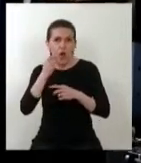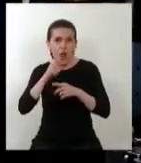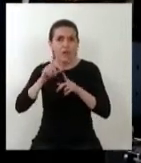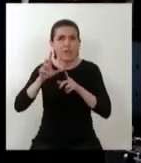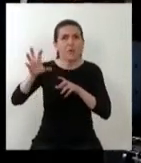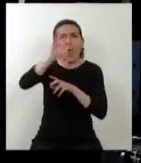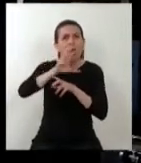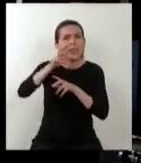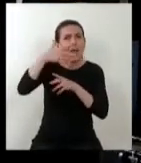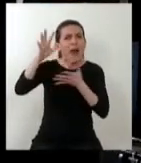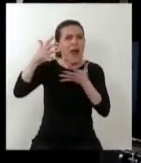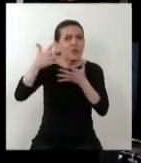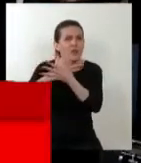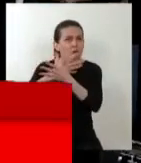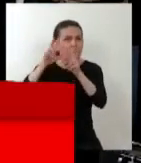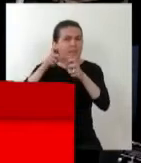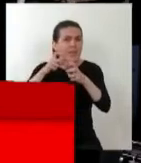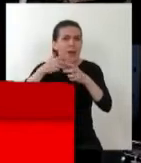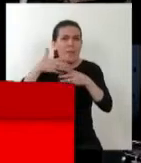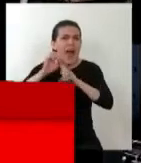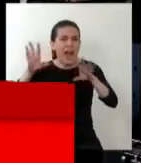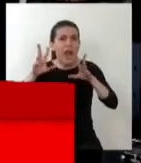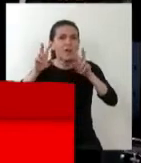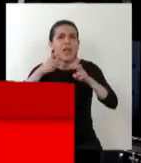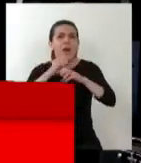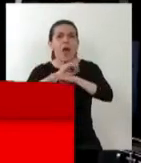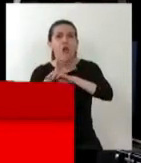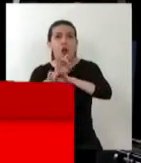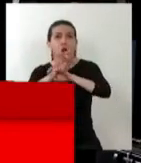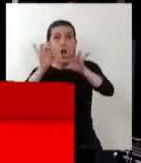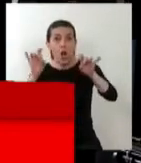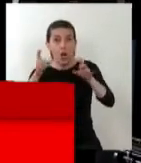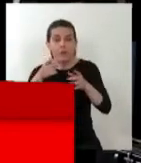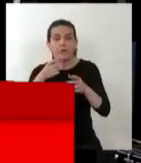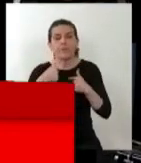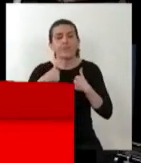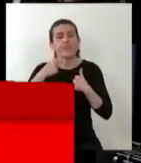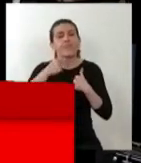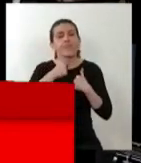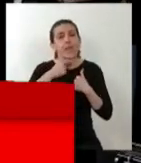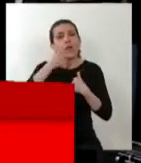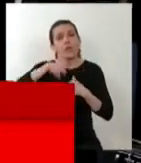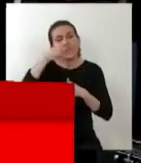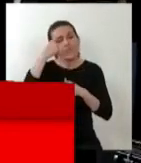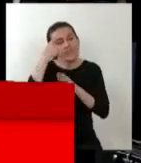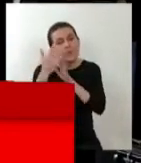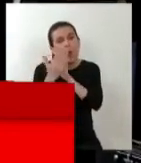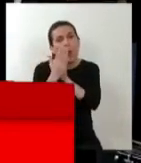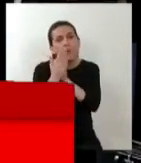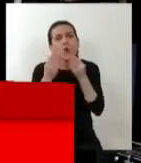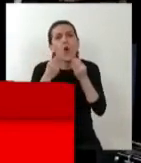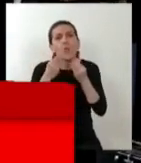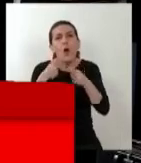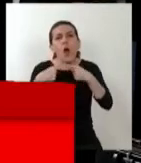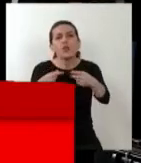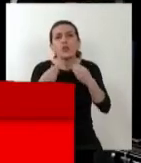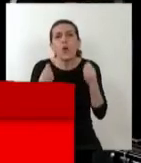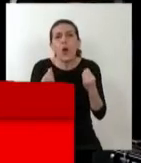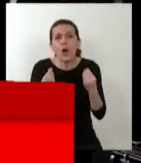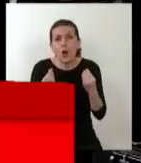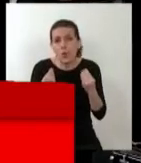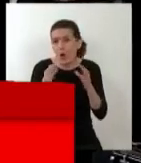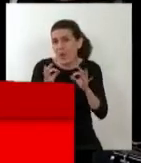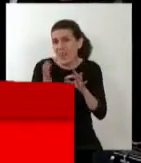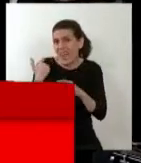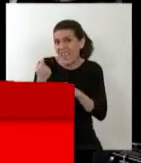afectadas por el coronavirus. Quiero que pensemos juntos cómo vamos a seguir. Acabo